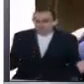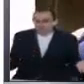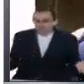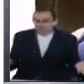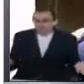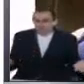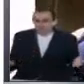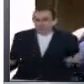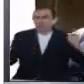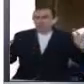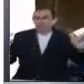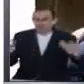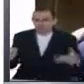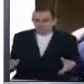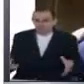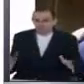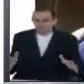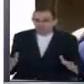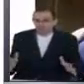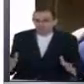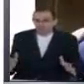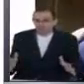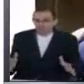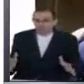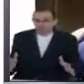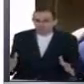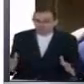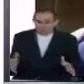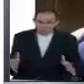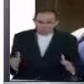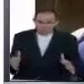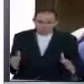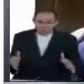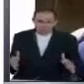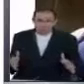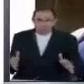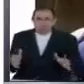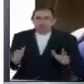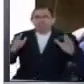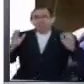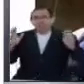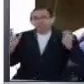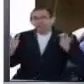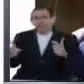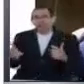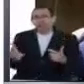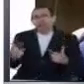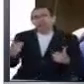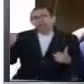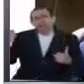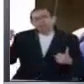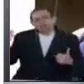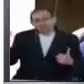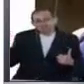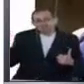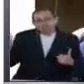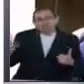podido. Entonces, por eso es que me buscaron aquí en última instancia, buscaron. Entonces, había que manejar una